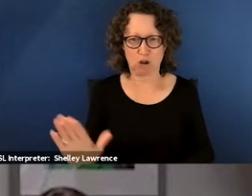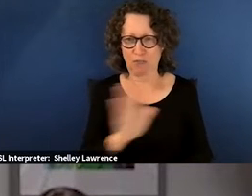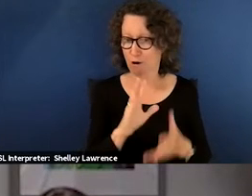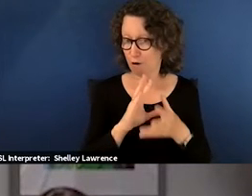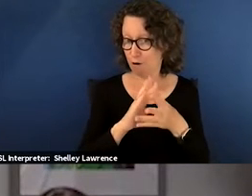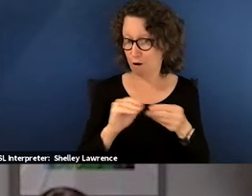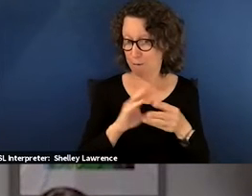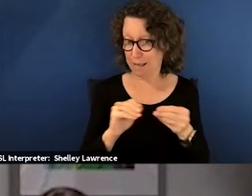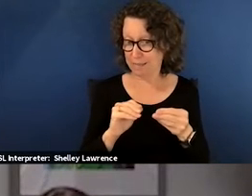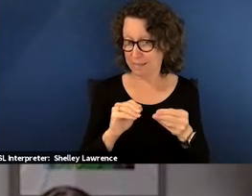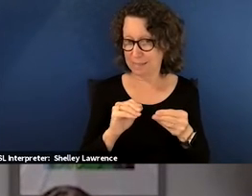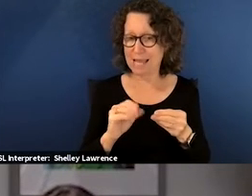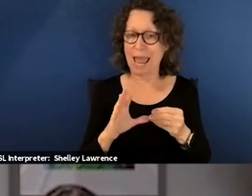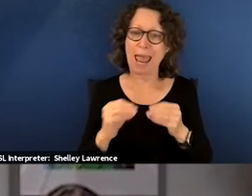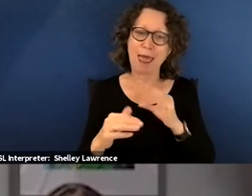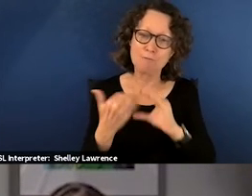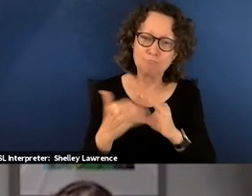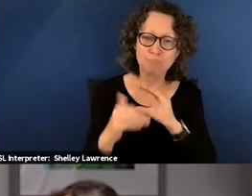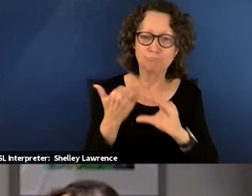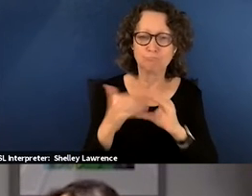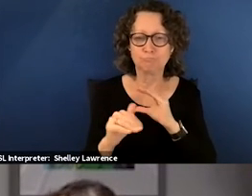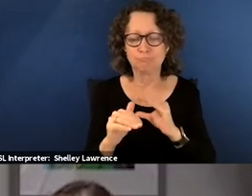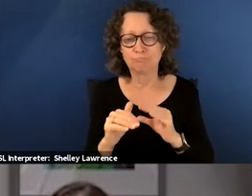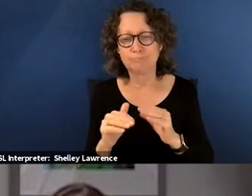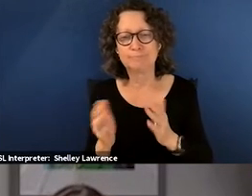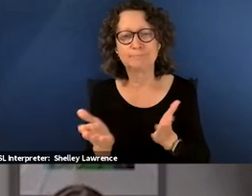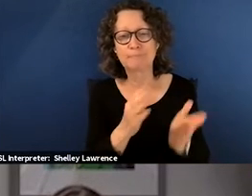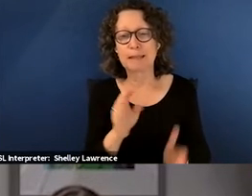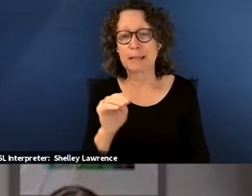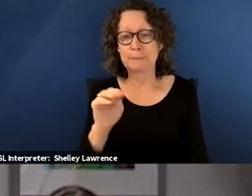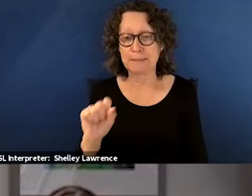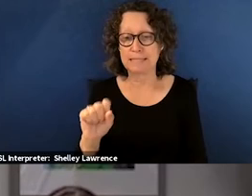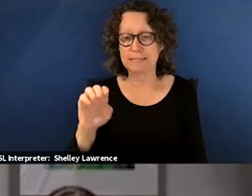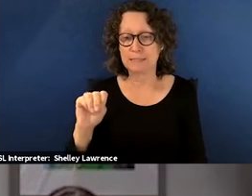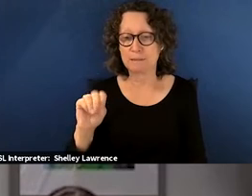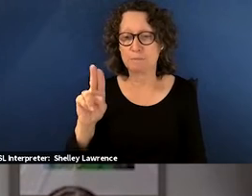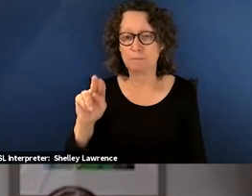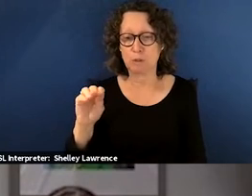para compartir sus comentarios y correspondencia. Señora Muñoz.